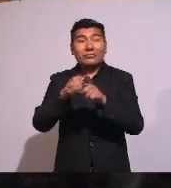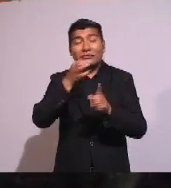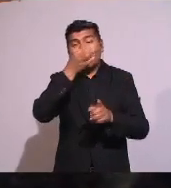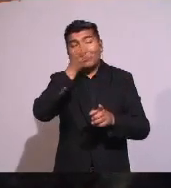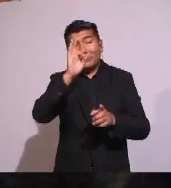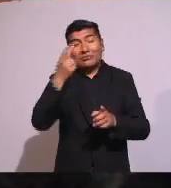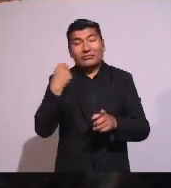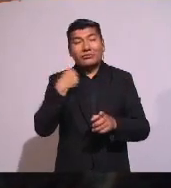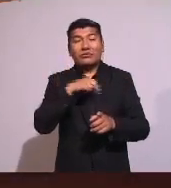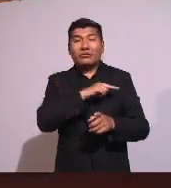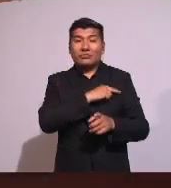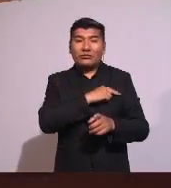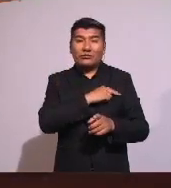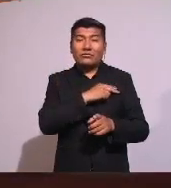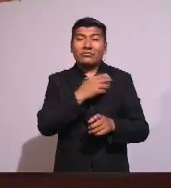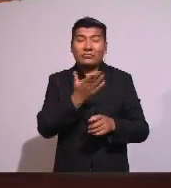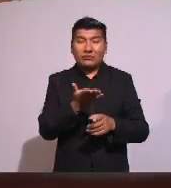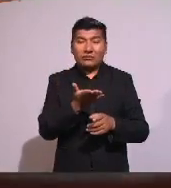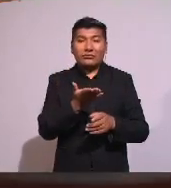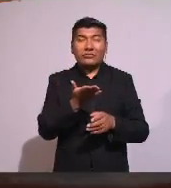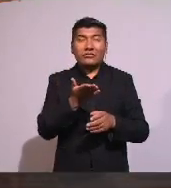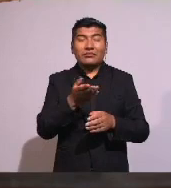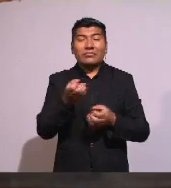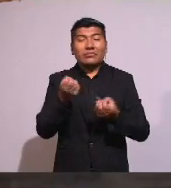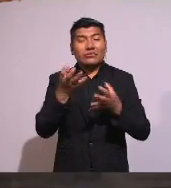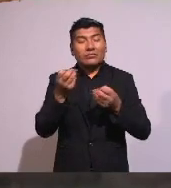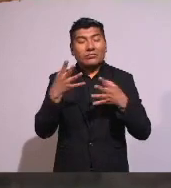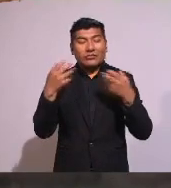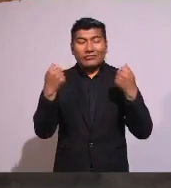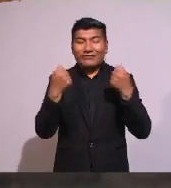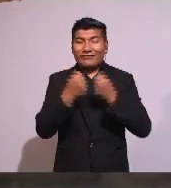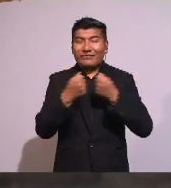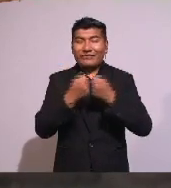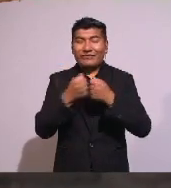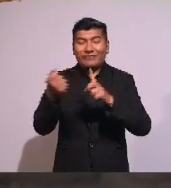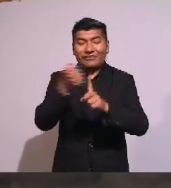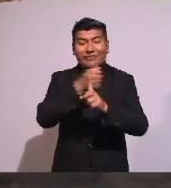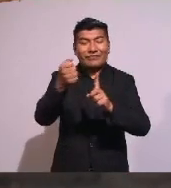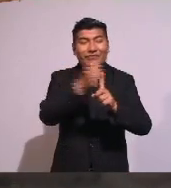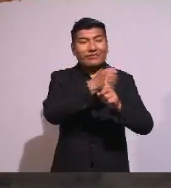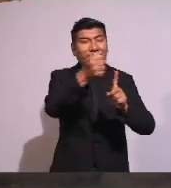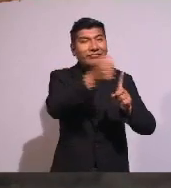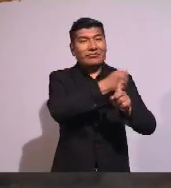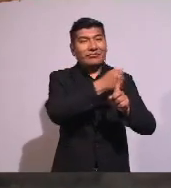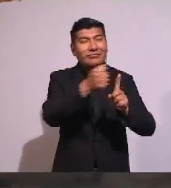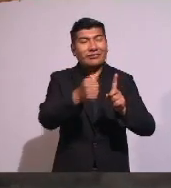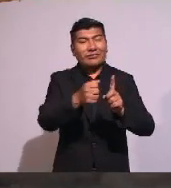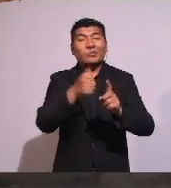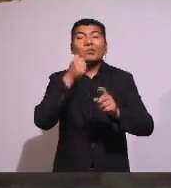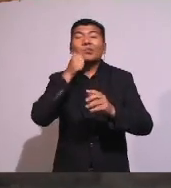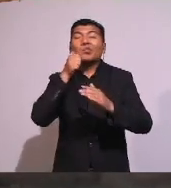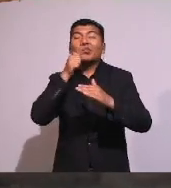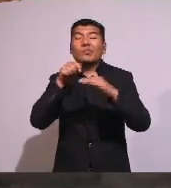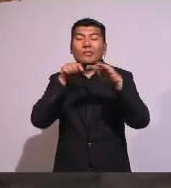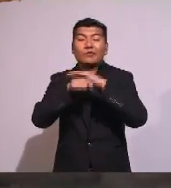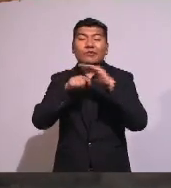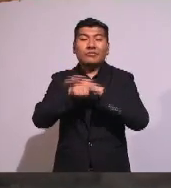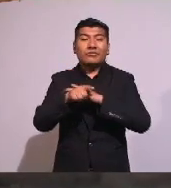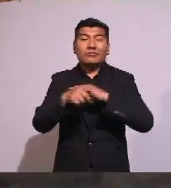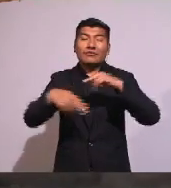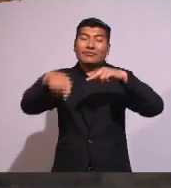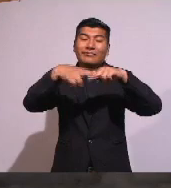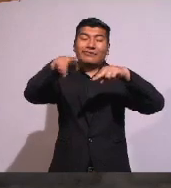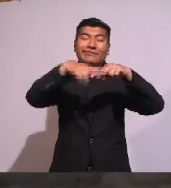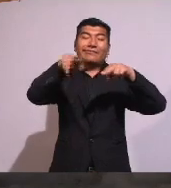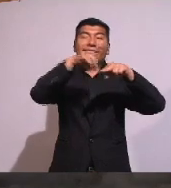de nosotros. Hay creciente violencia. Los feminicidios crecen